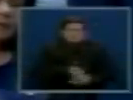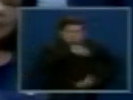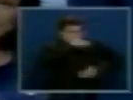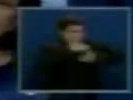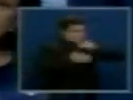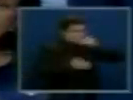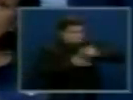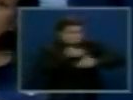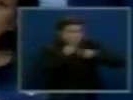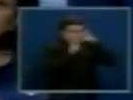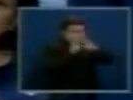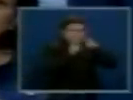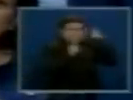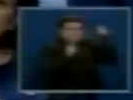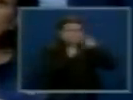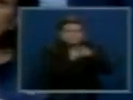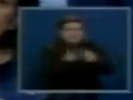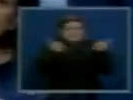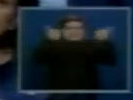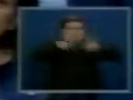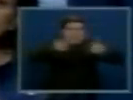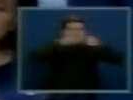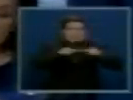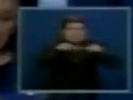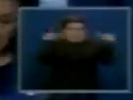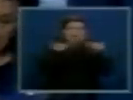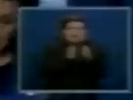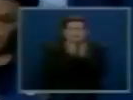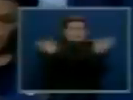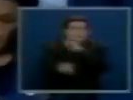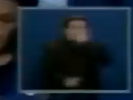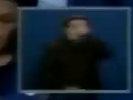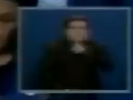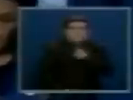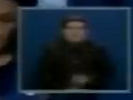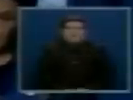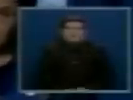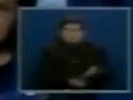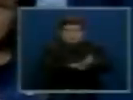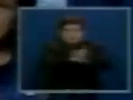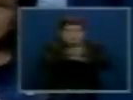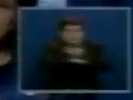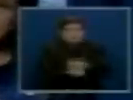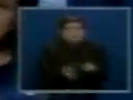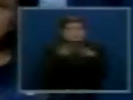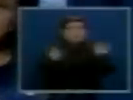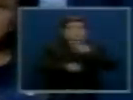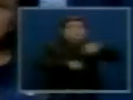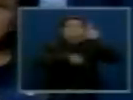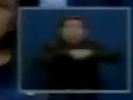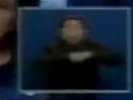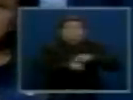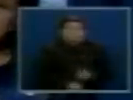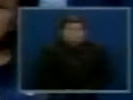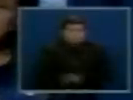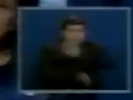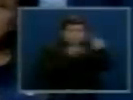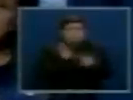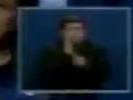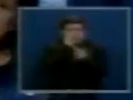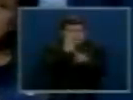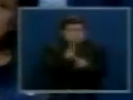y concretarse los acuerdos entre el sector público y el sector privado para aumentar la producción nacional. Todo lo expuesto